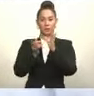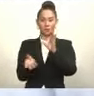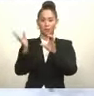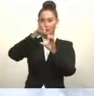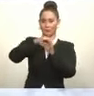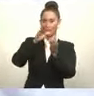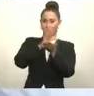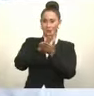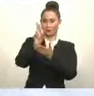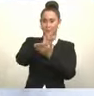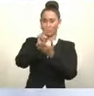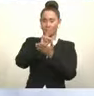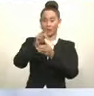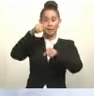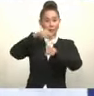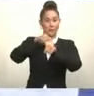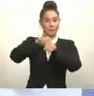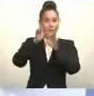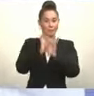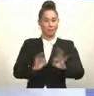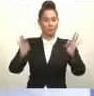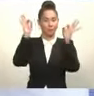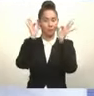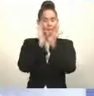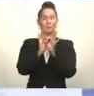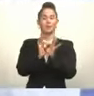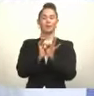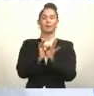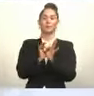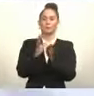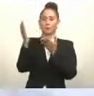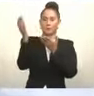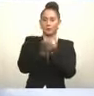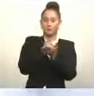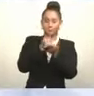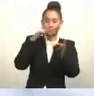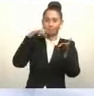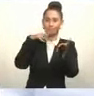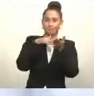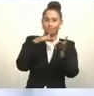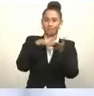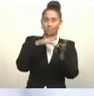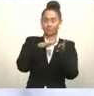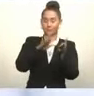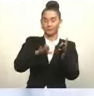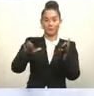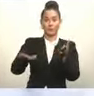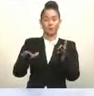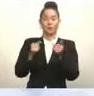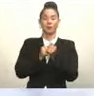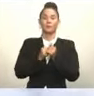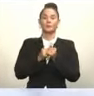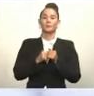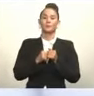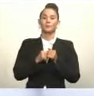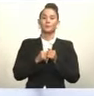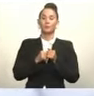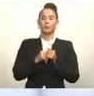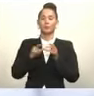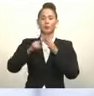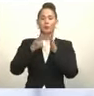la época más rentable desde el punto de vista de la producción y generación de su conocimiento y del